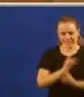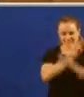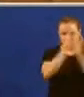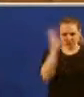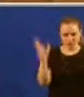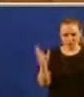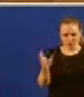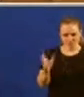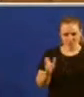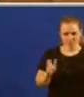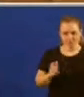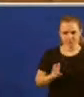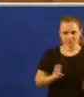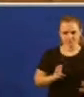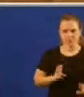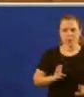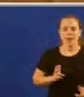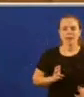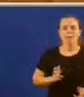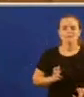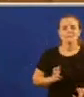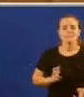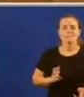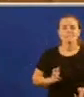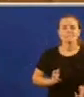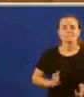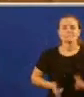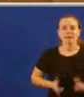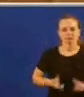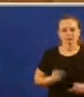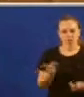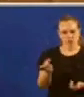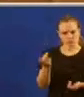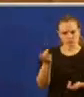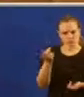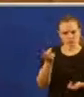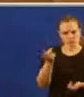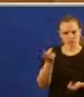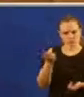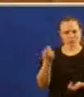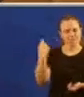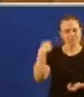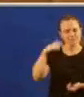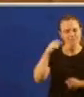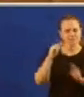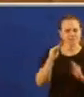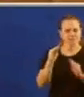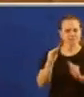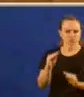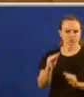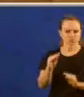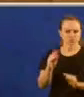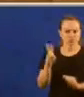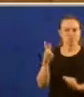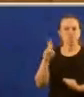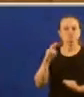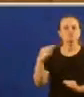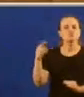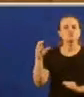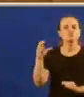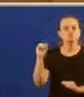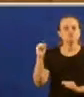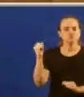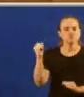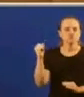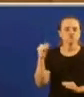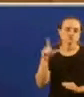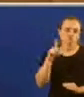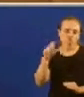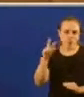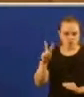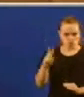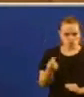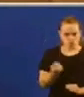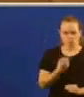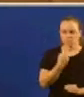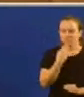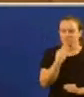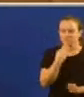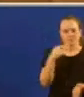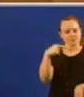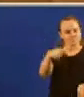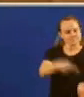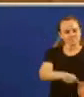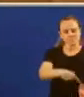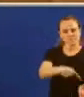o seu presidente o señor Urcullu afirmou que vai reclamar nese debate sobre a reforma que a Euskadi se